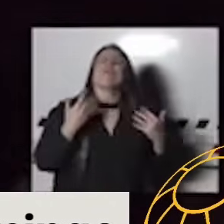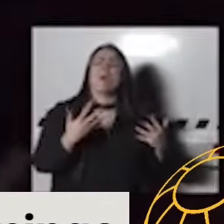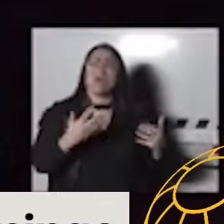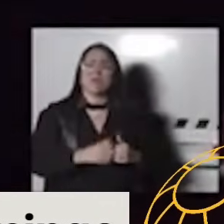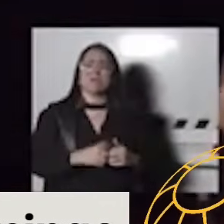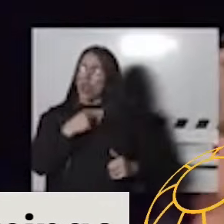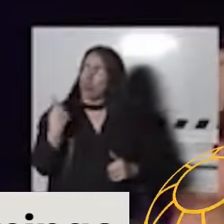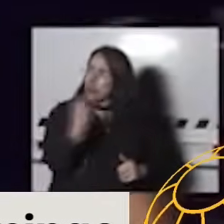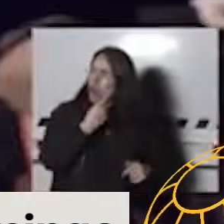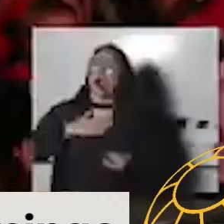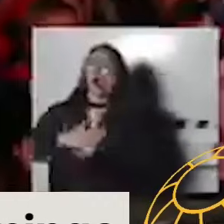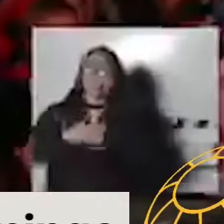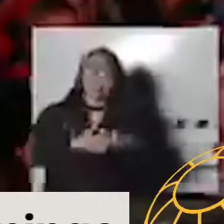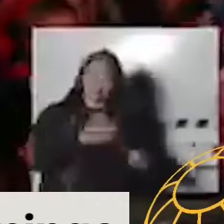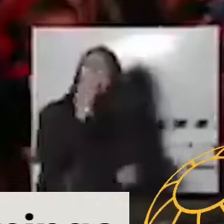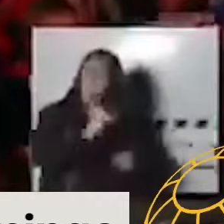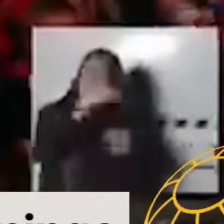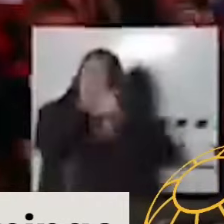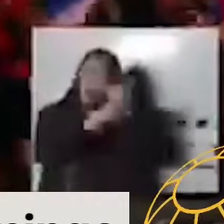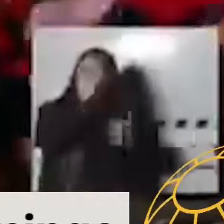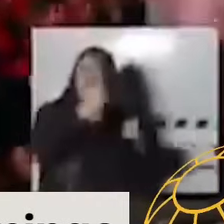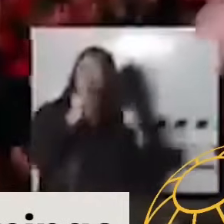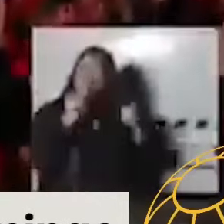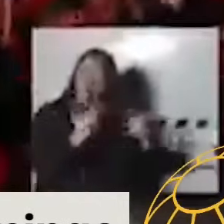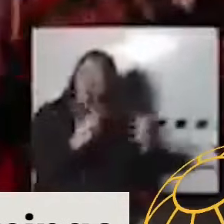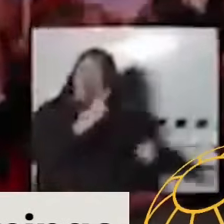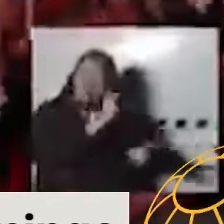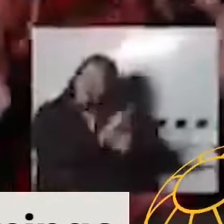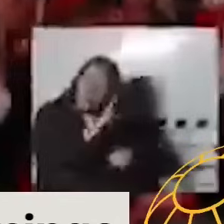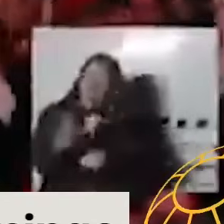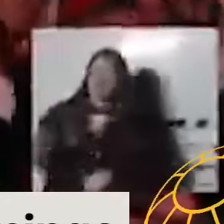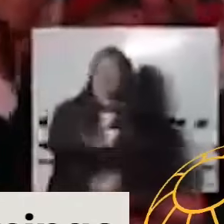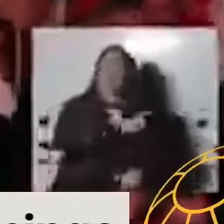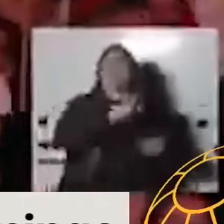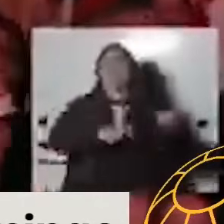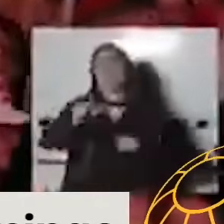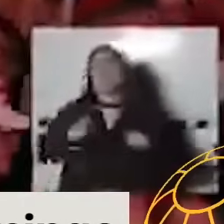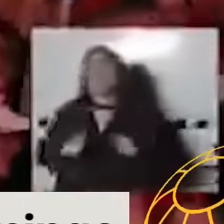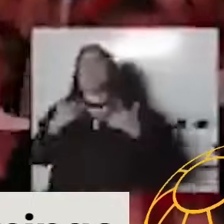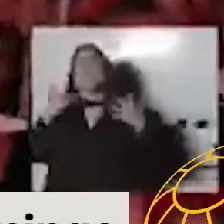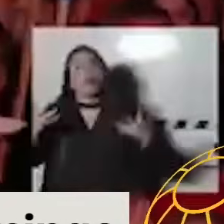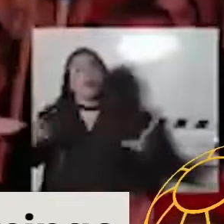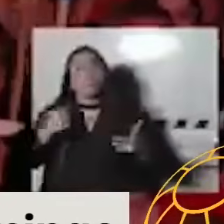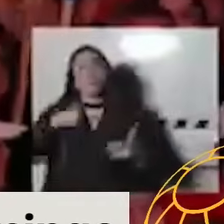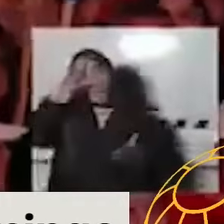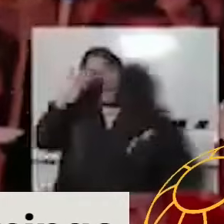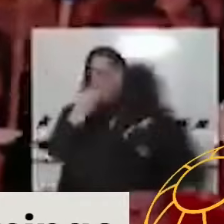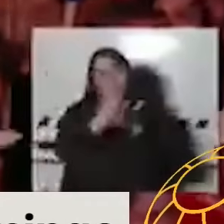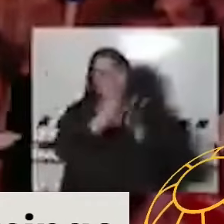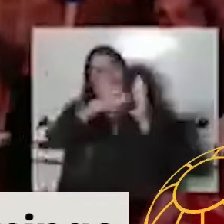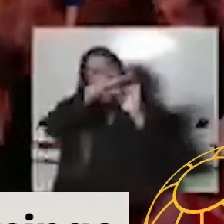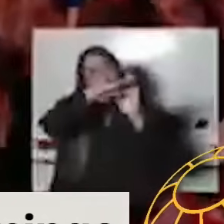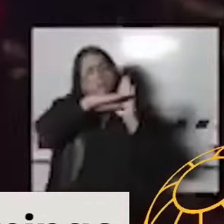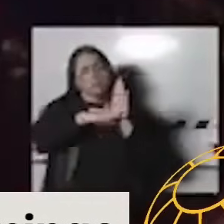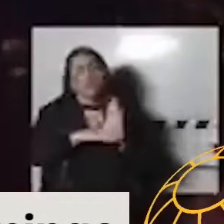une la convicción de que es un país que puede cuidar mucho mejor a su gente y por eso en el programa Está bien cuando se dice el